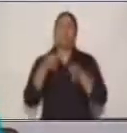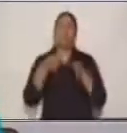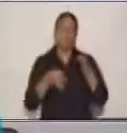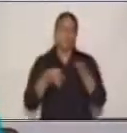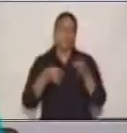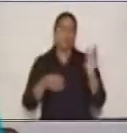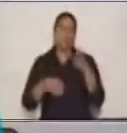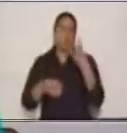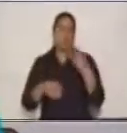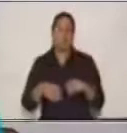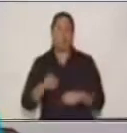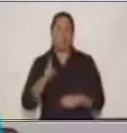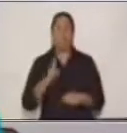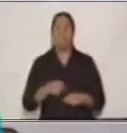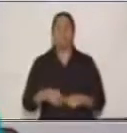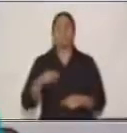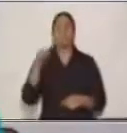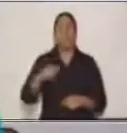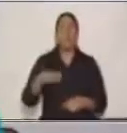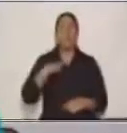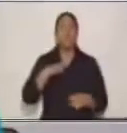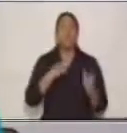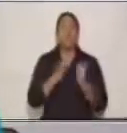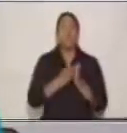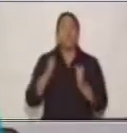la estructura, cómo se organiza